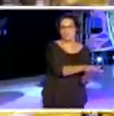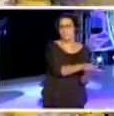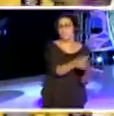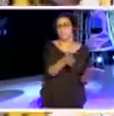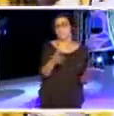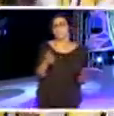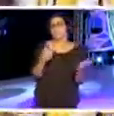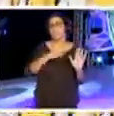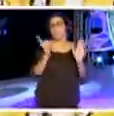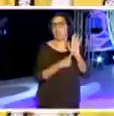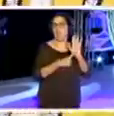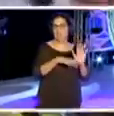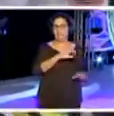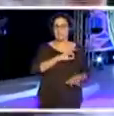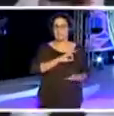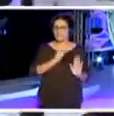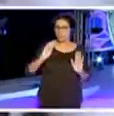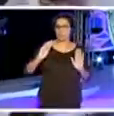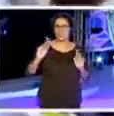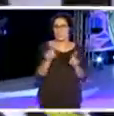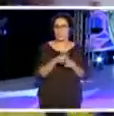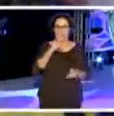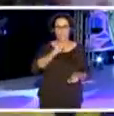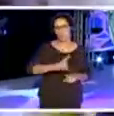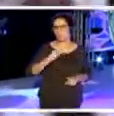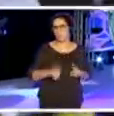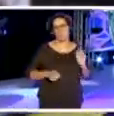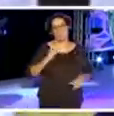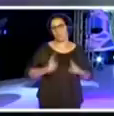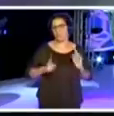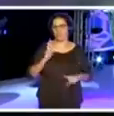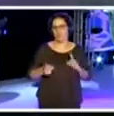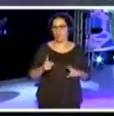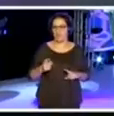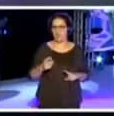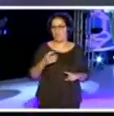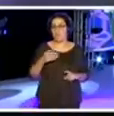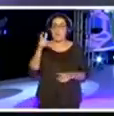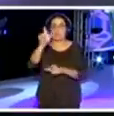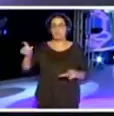Señores, una puta dictadura, sin ley ladrón.